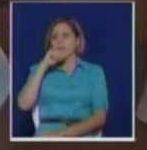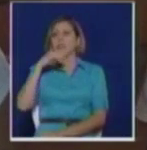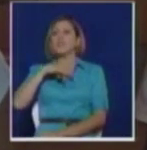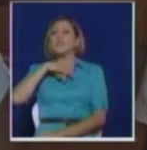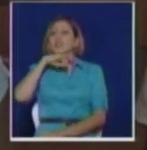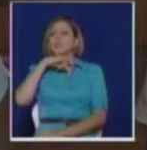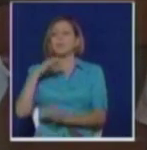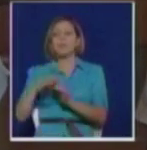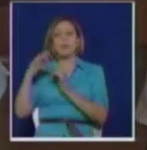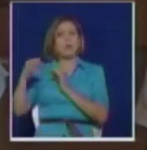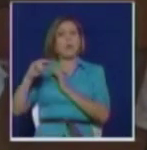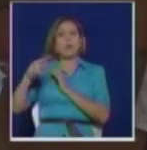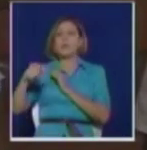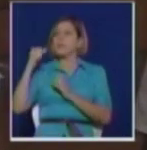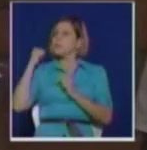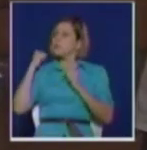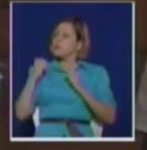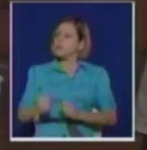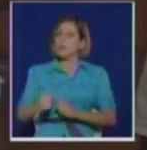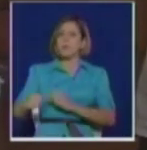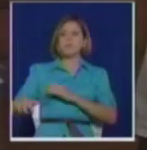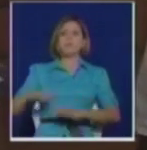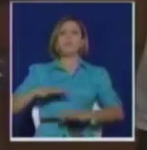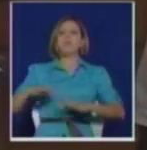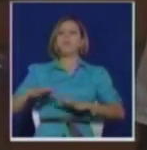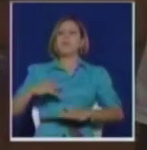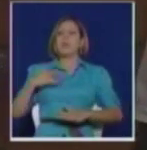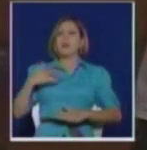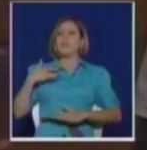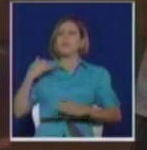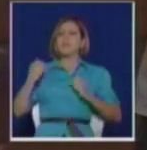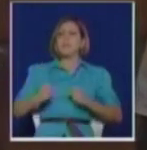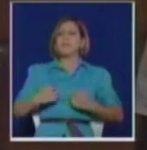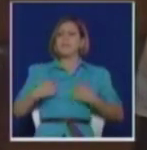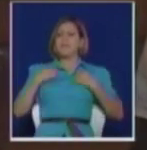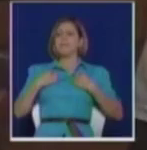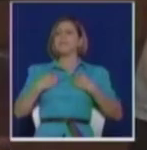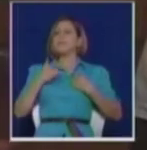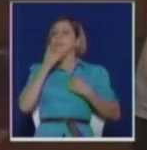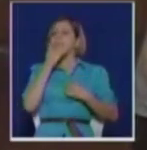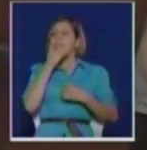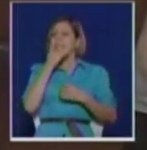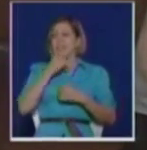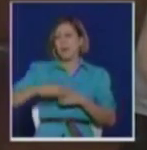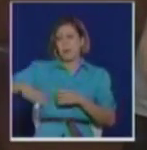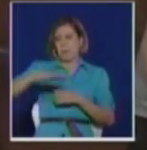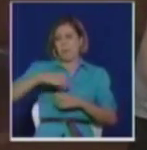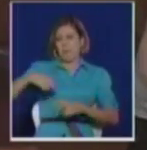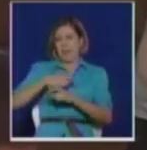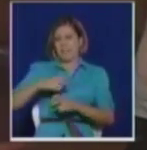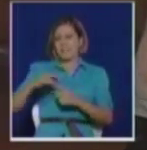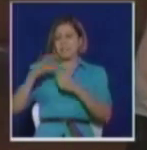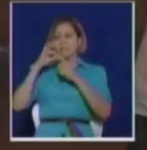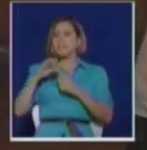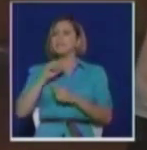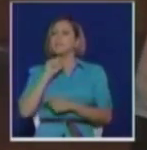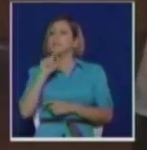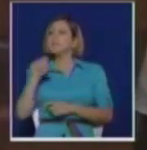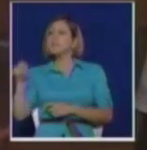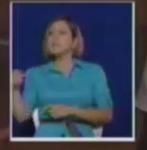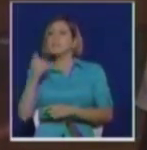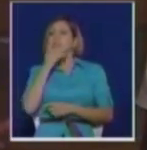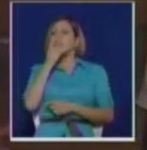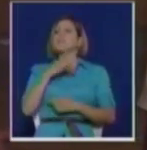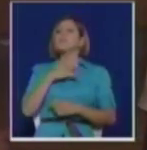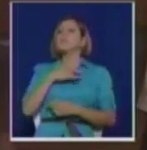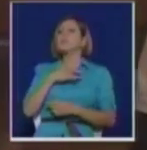Yumbo, otro de los municipios donde se sintió con gran intensidad el temblor, y precisamente estamos en la plaza principal para hablar con algunos de sus habitantes y que nos cuenten